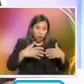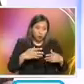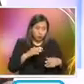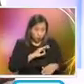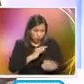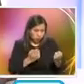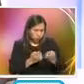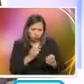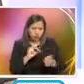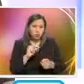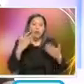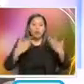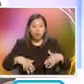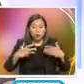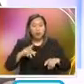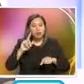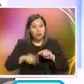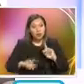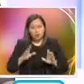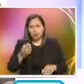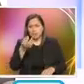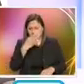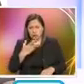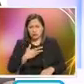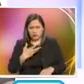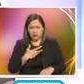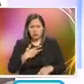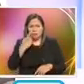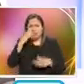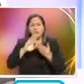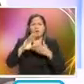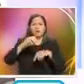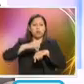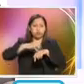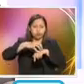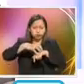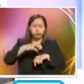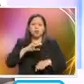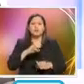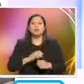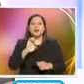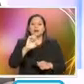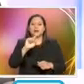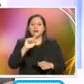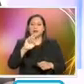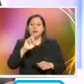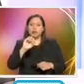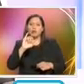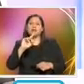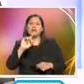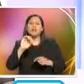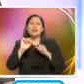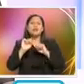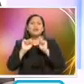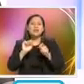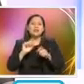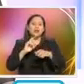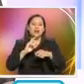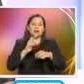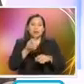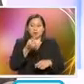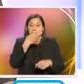Sí. No, primero quitas el dolor. Hay muchos medicamentos antiinflamatorios no esteroideos, quiere decir no esteroideos que no van a producir tanto